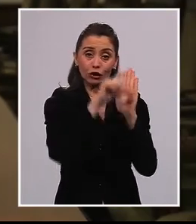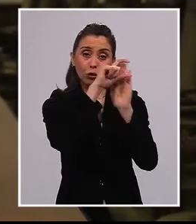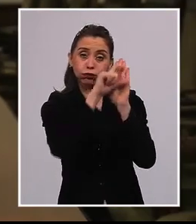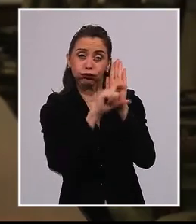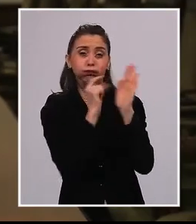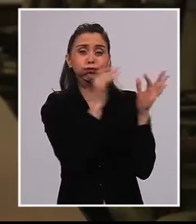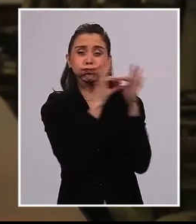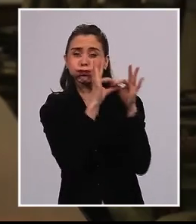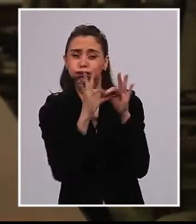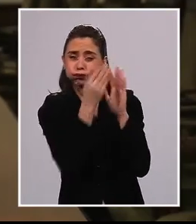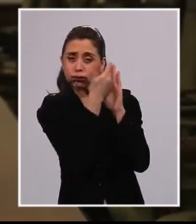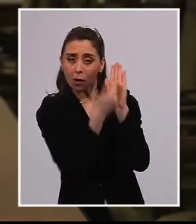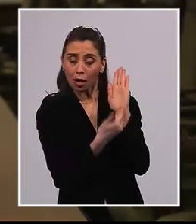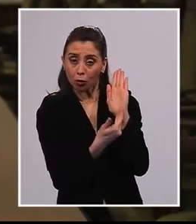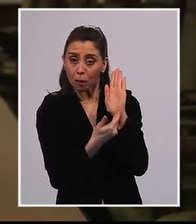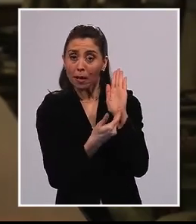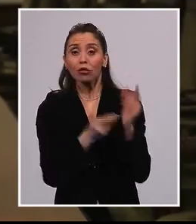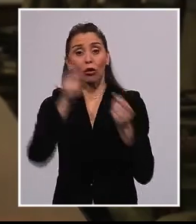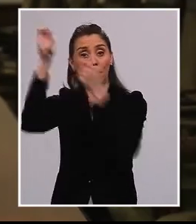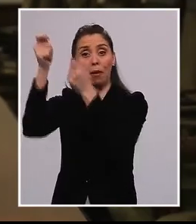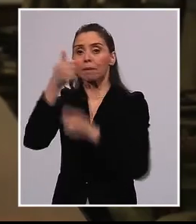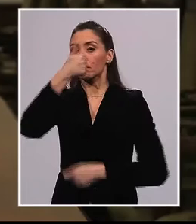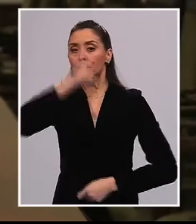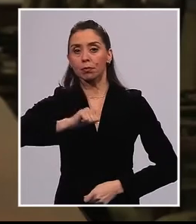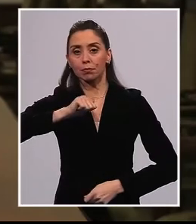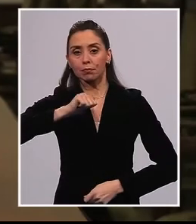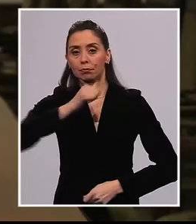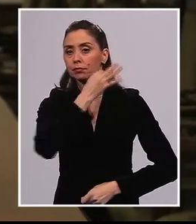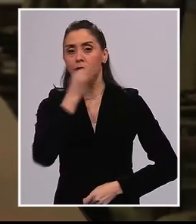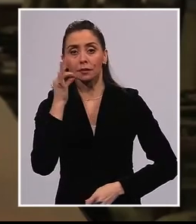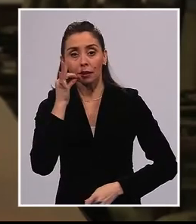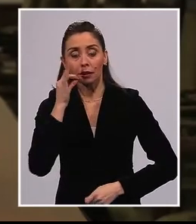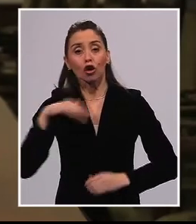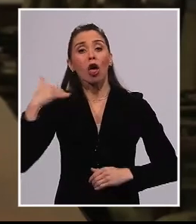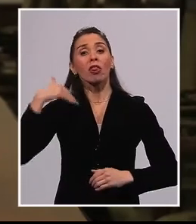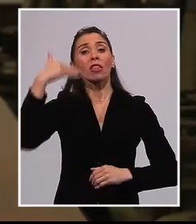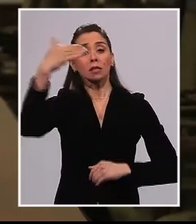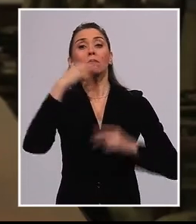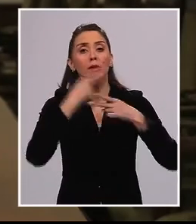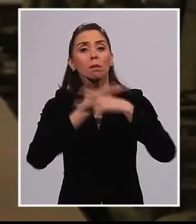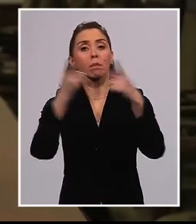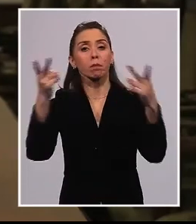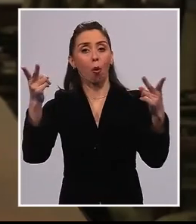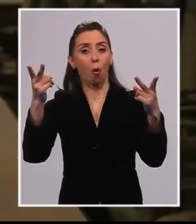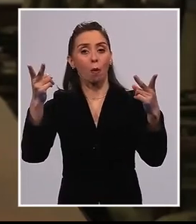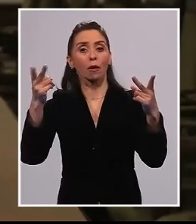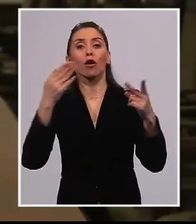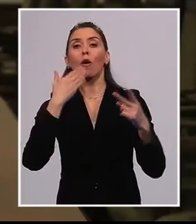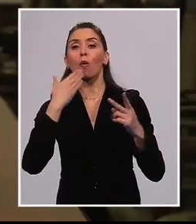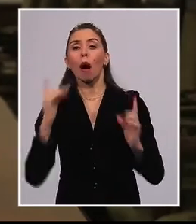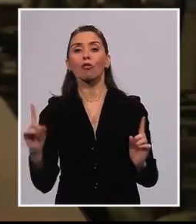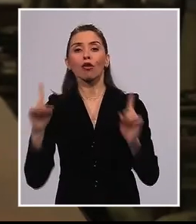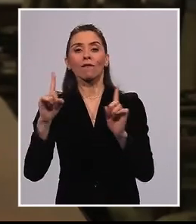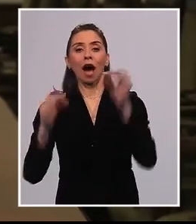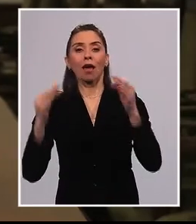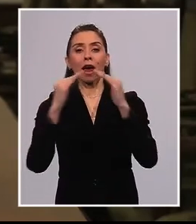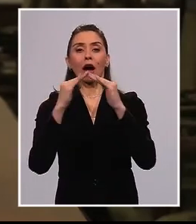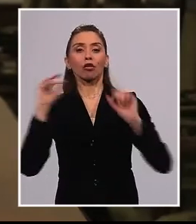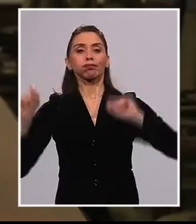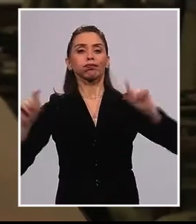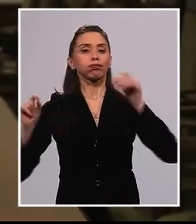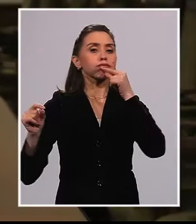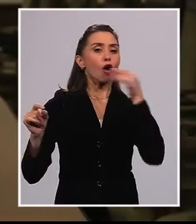que se presentan en esta etapa son confidenciales por lo que se harán públicos más adelante con ocasión de los alegatos orales